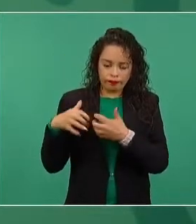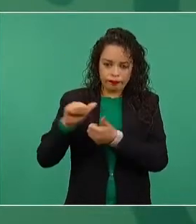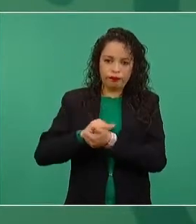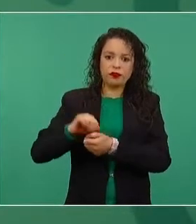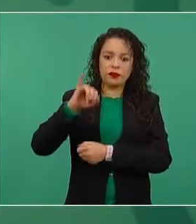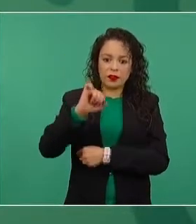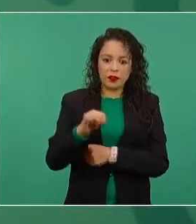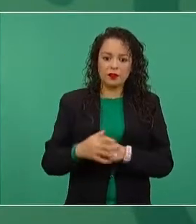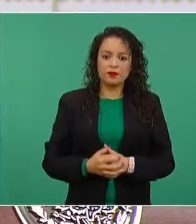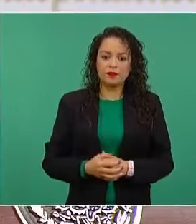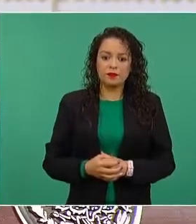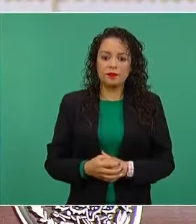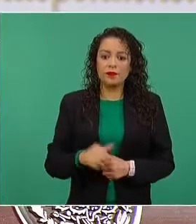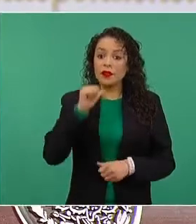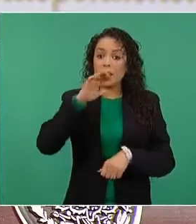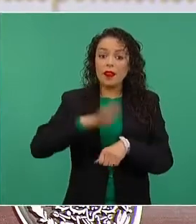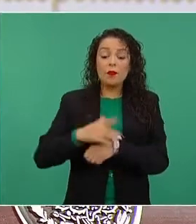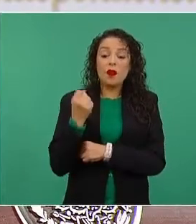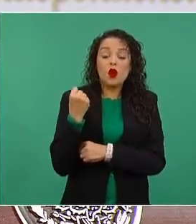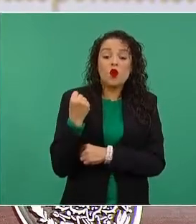está trabajando una planta